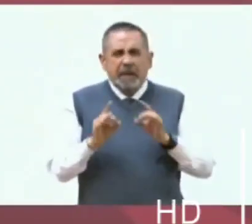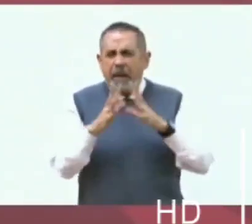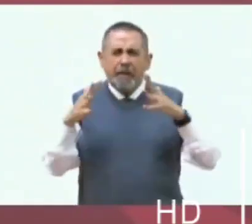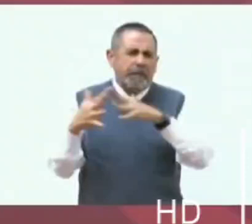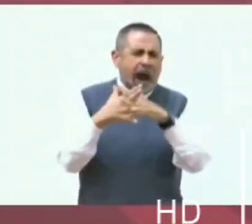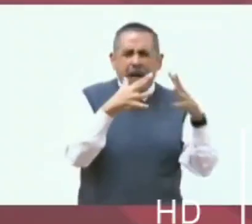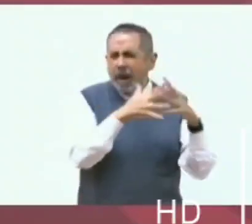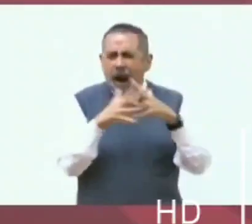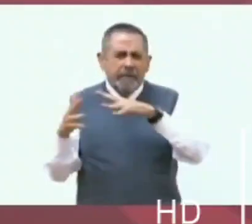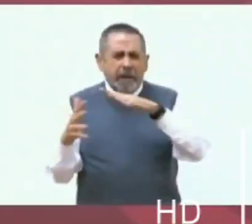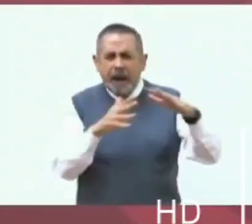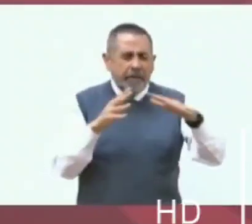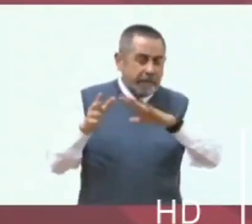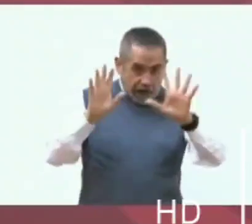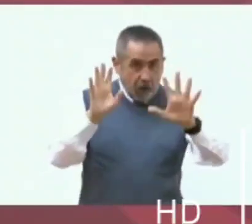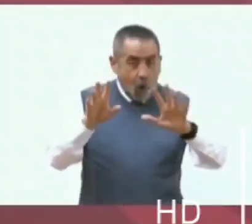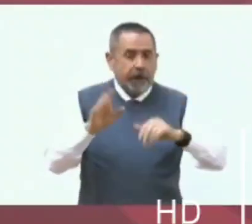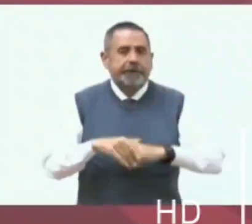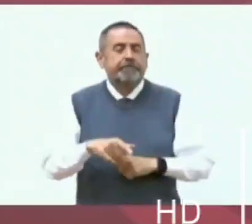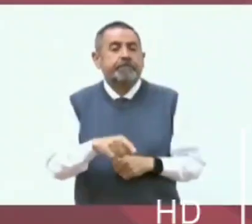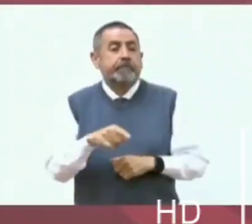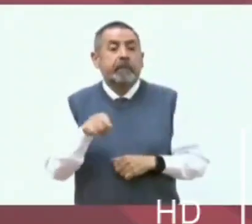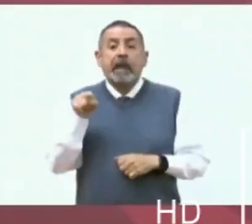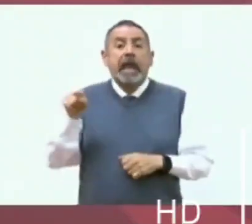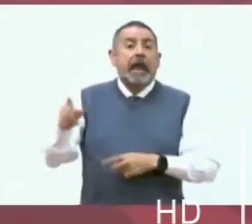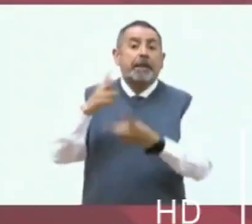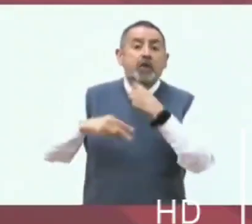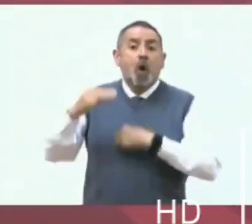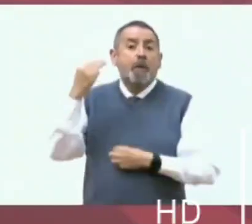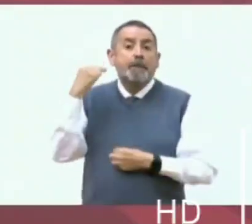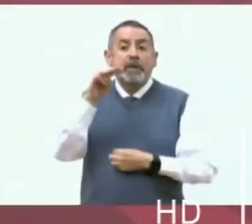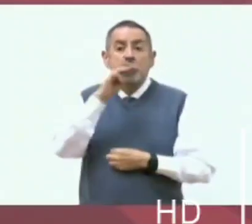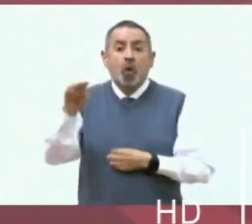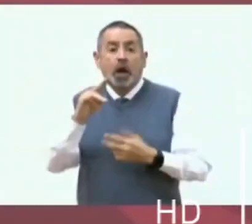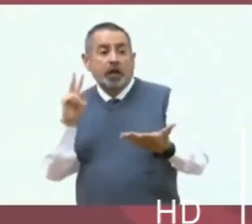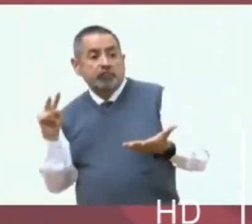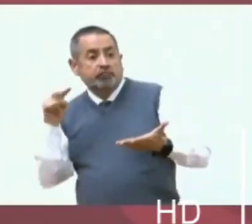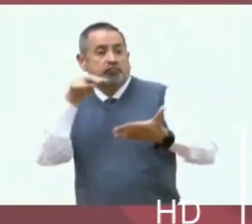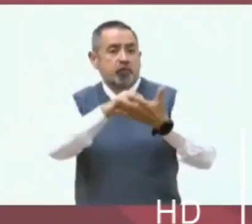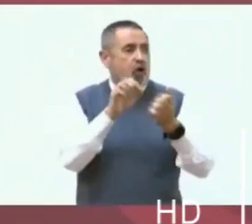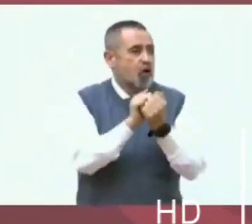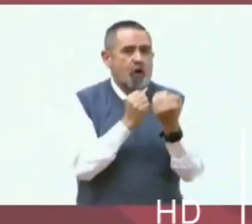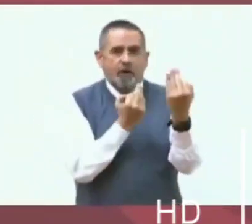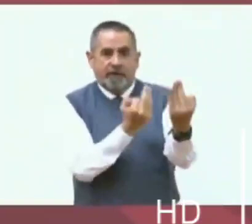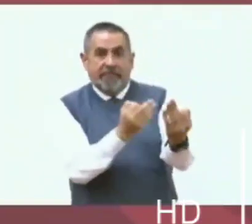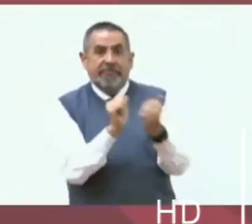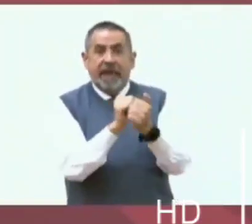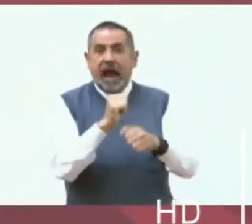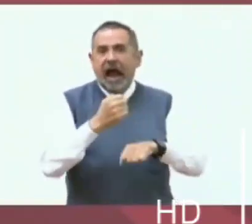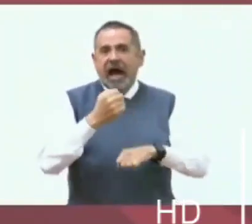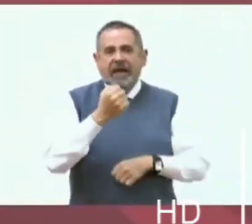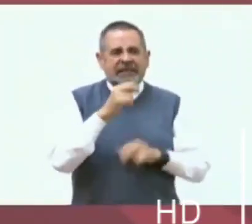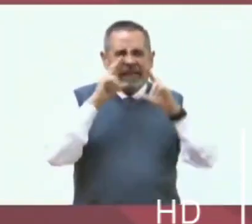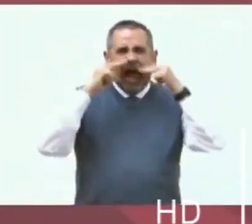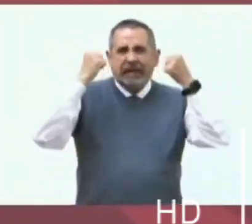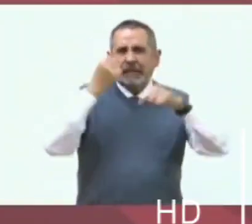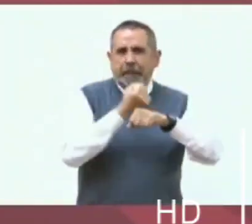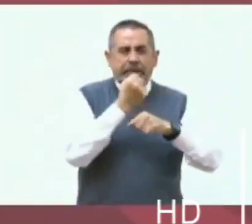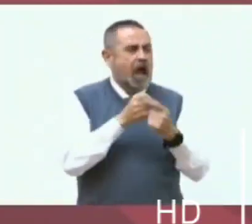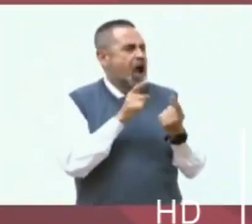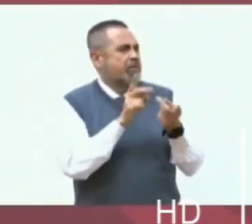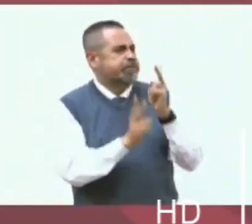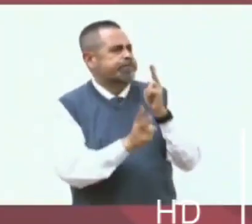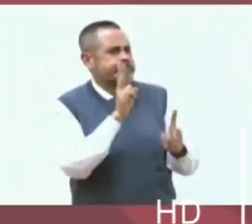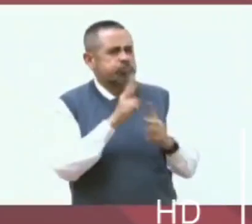combates, acudieron unos revolucionarios del estado de Michoacán a conferenciar con el caudillo del sur para cerciorarse